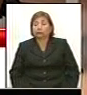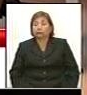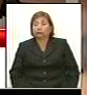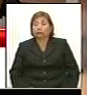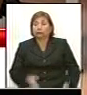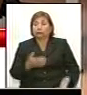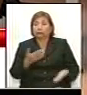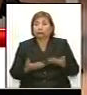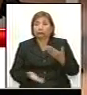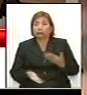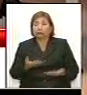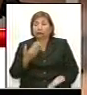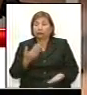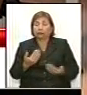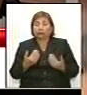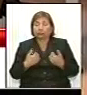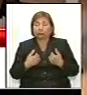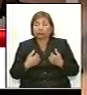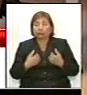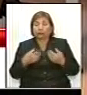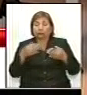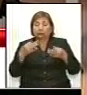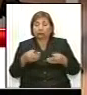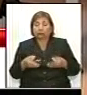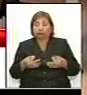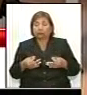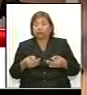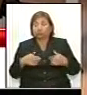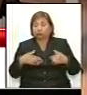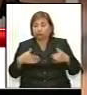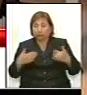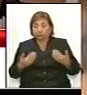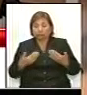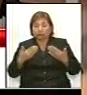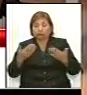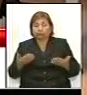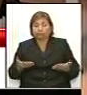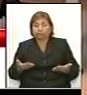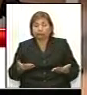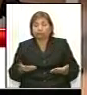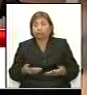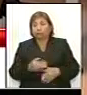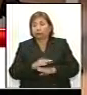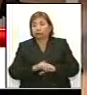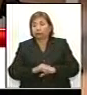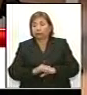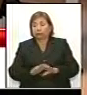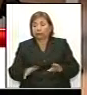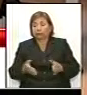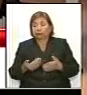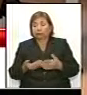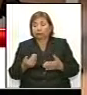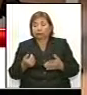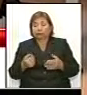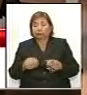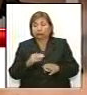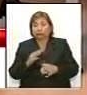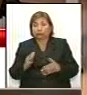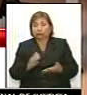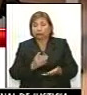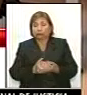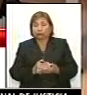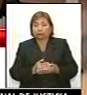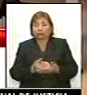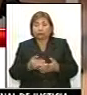tal vez tenues o no definidas, yo hubiera terminado, digamos, ante ese tipo